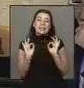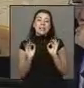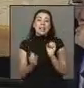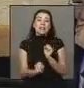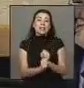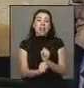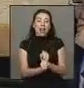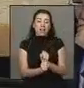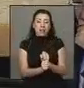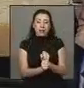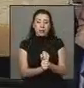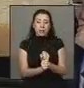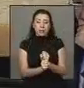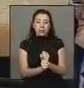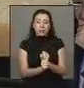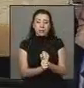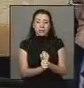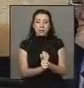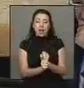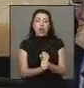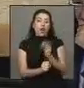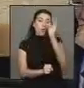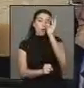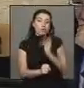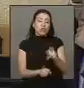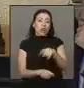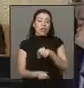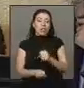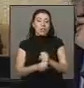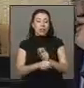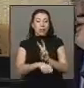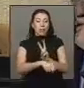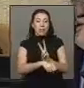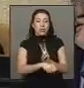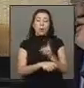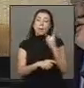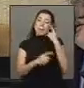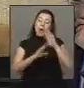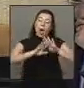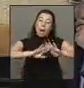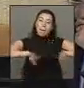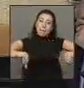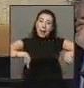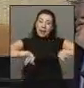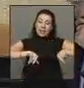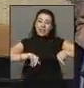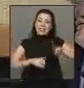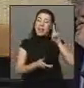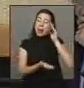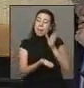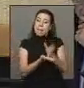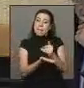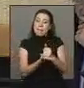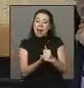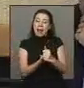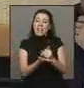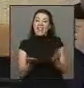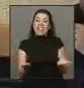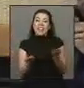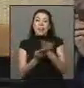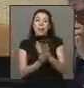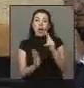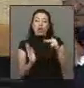de desempeño laboral al personal docente. Pero más allá del protocolo, el plan de traspaso